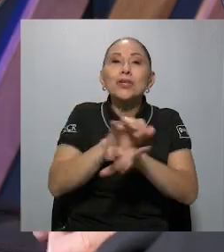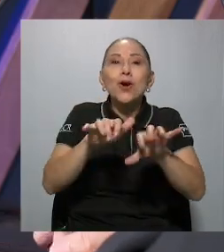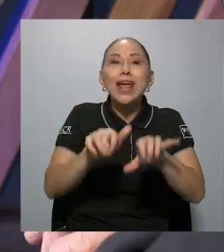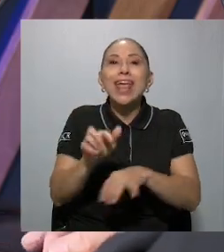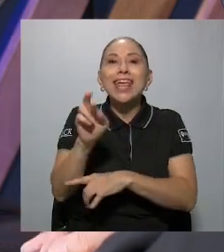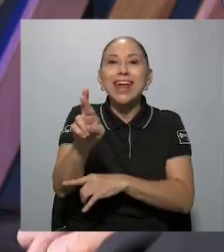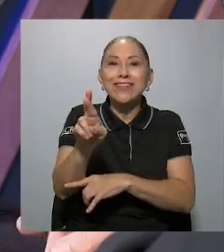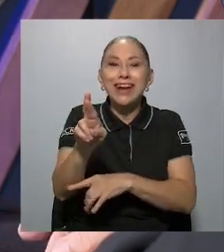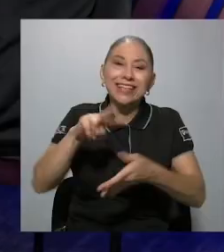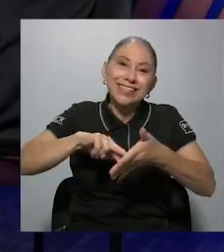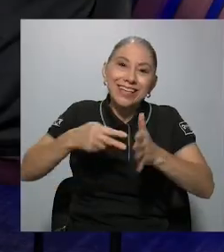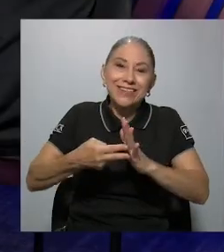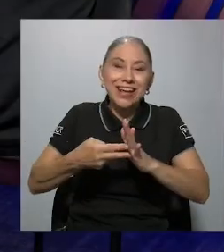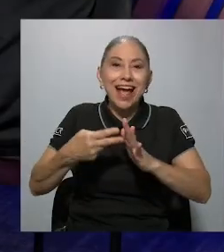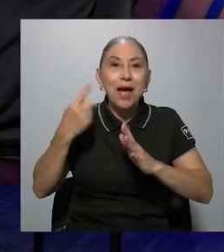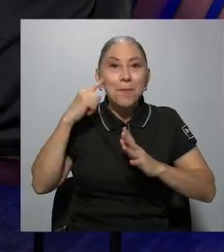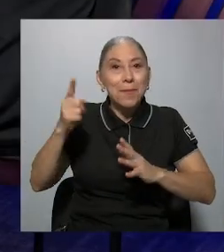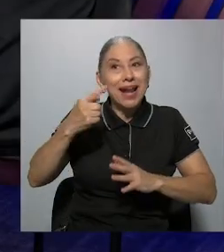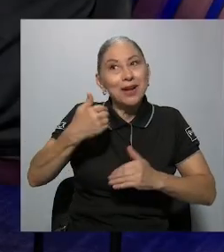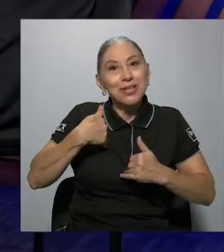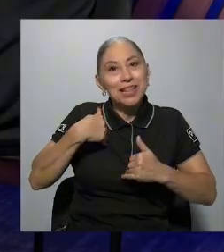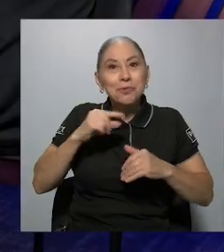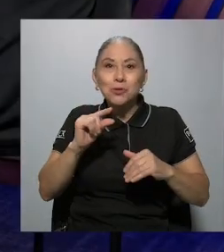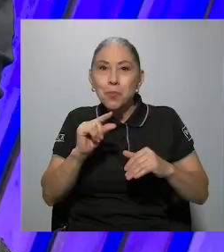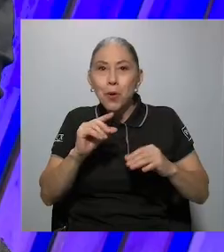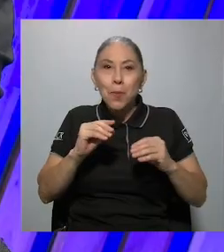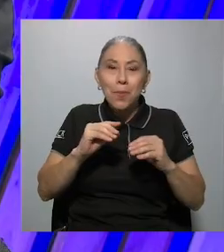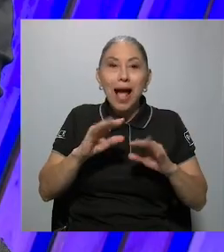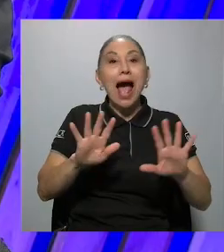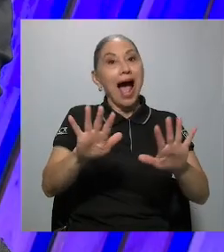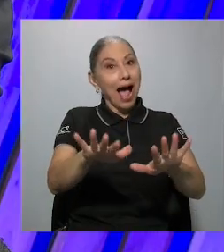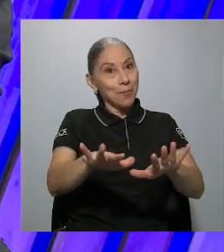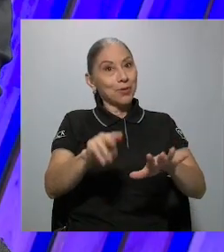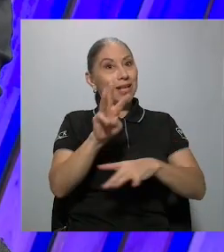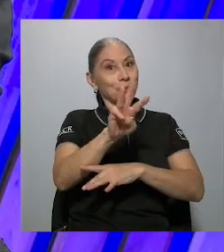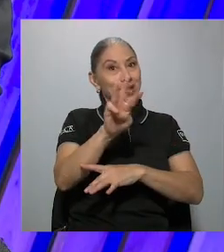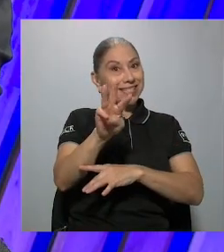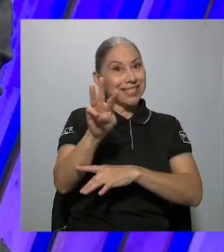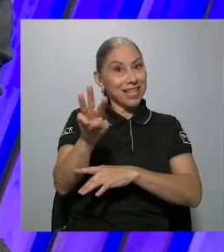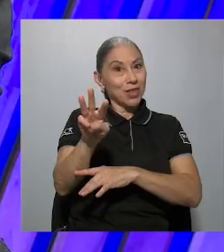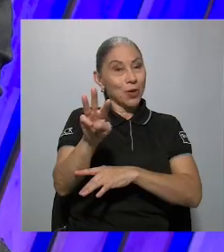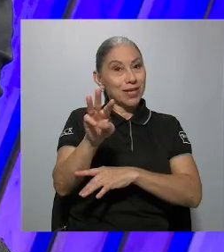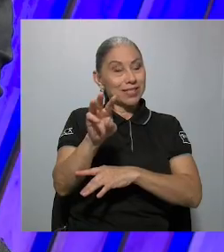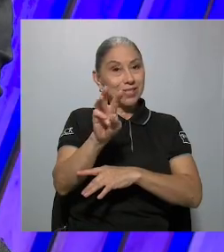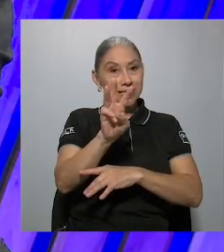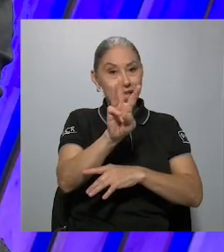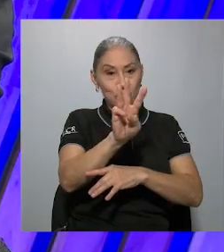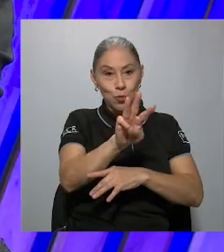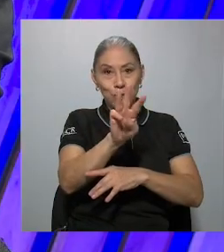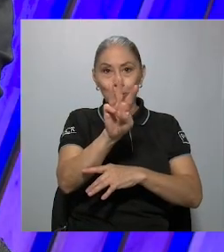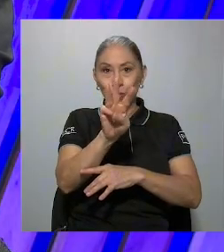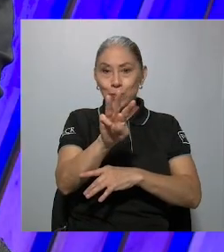¿verdad? O sea, para los que Por tenemos cierto, un poco... el sitio es